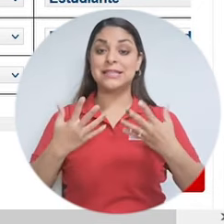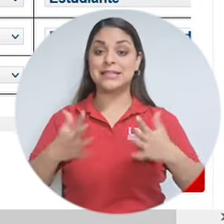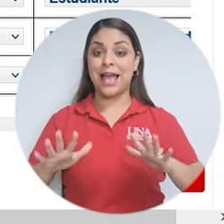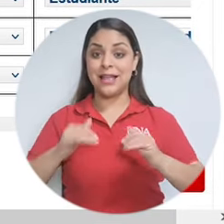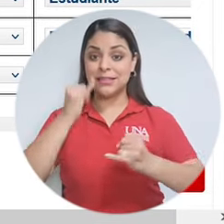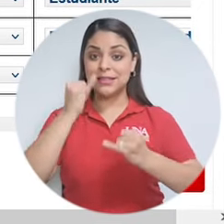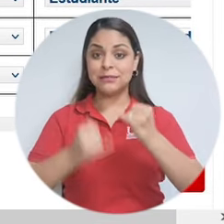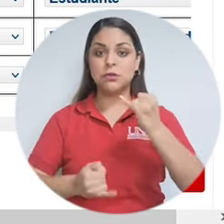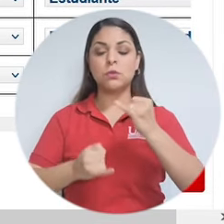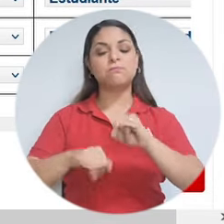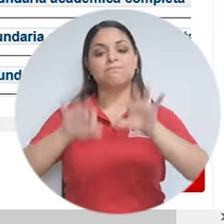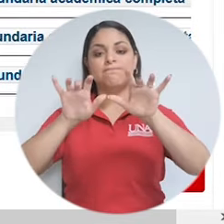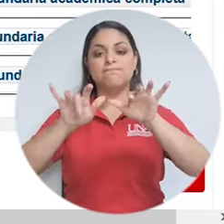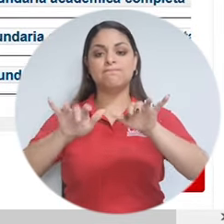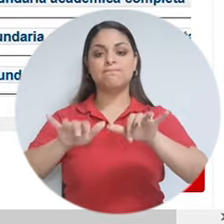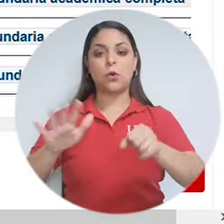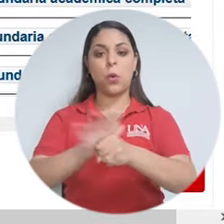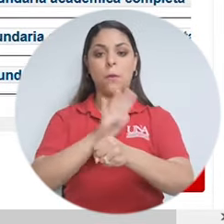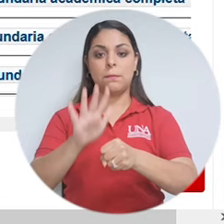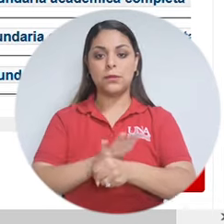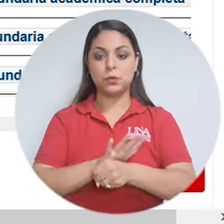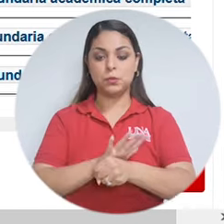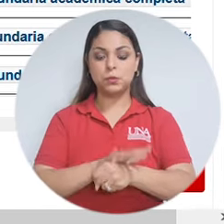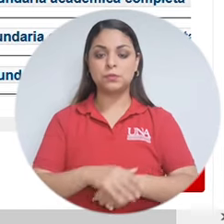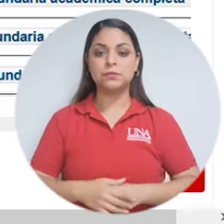anterior, complete los campos.